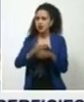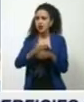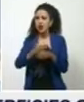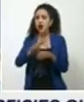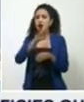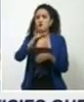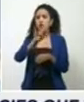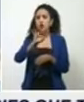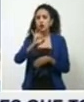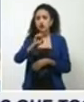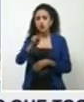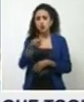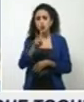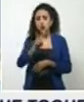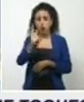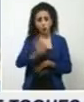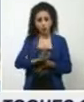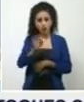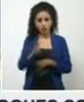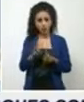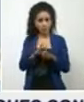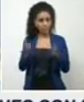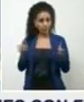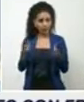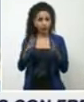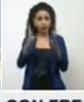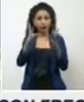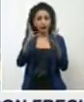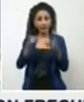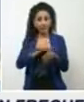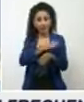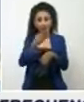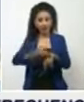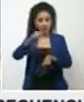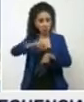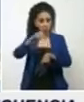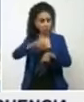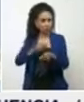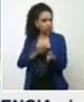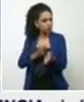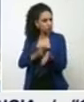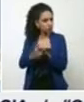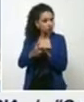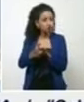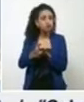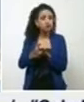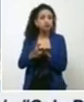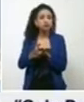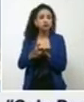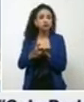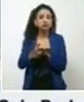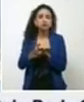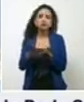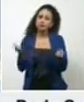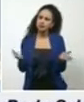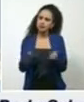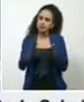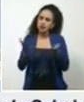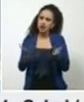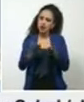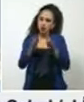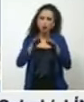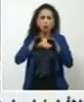98,2%, el mayor número que hemos tenido, pues se mantienen con una evolución